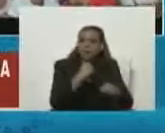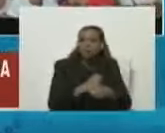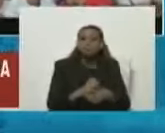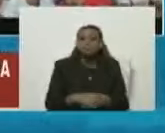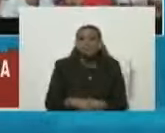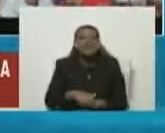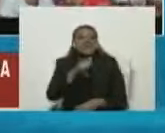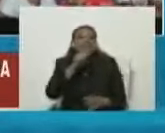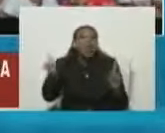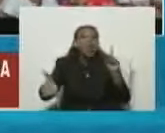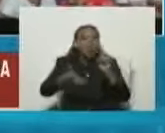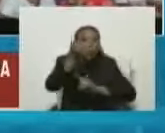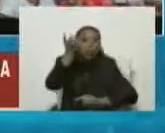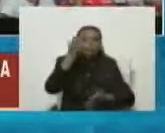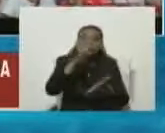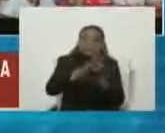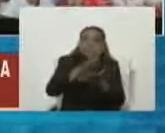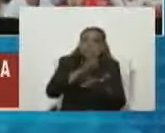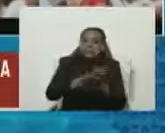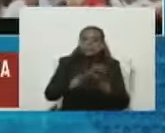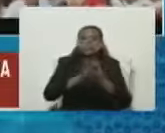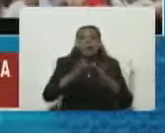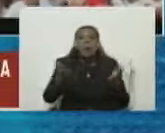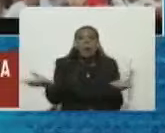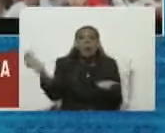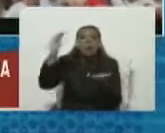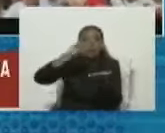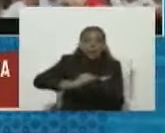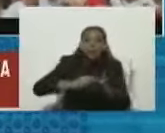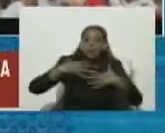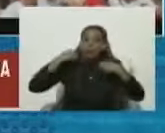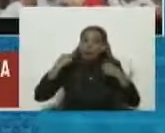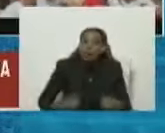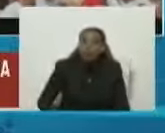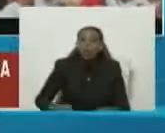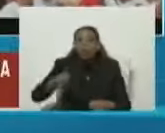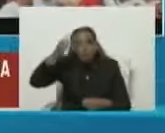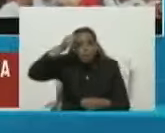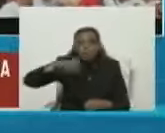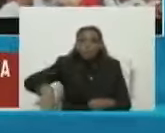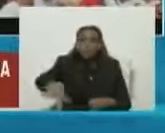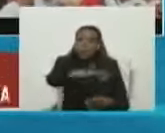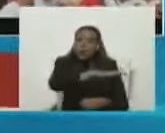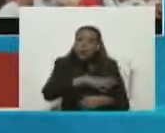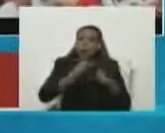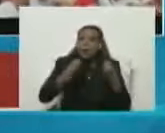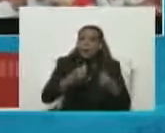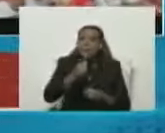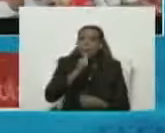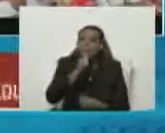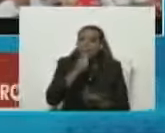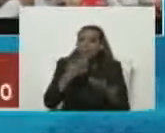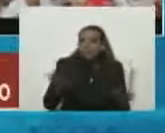¿Quién logró pacificar a Venezuela y traer la seguridad al país?